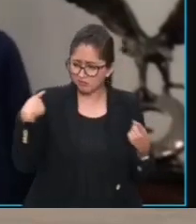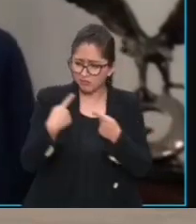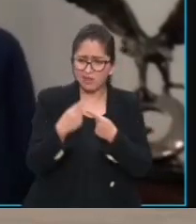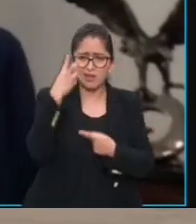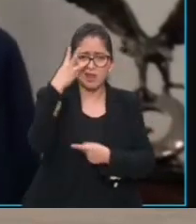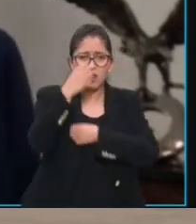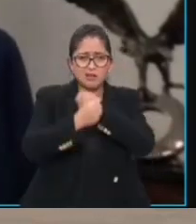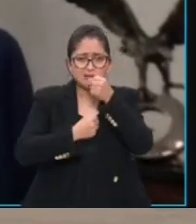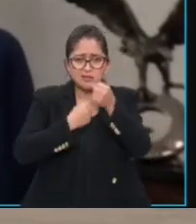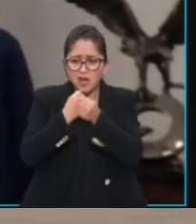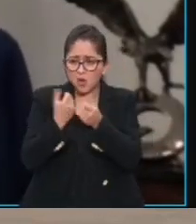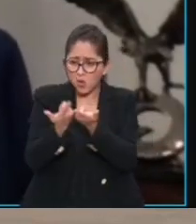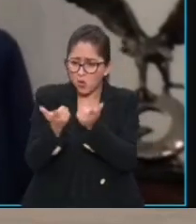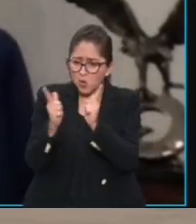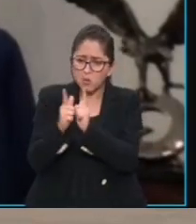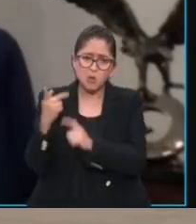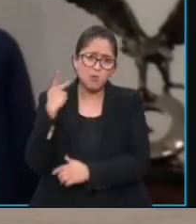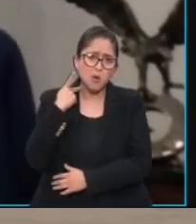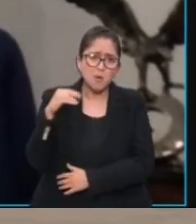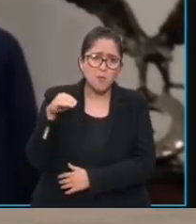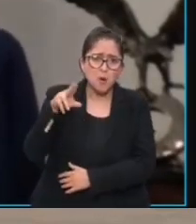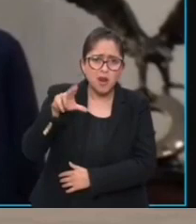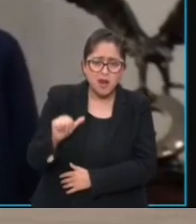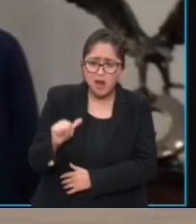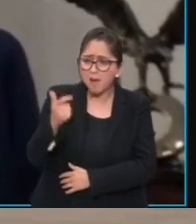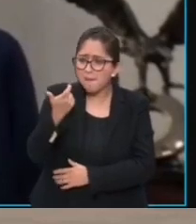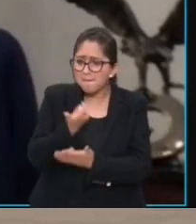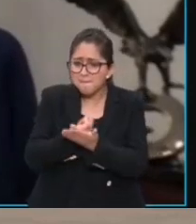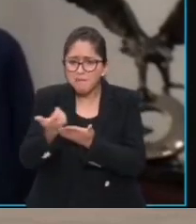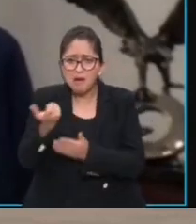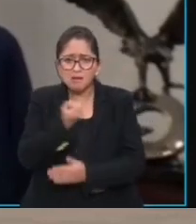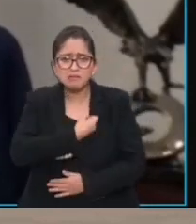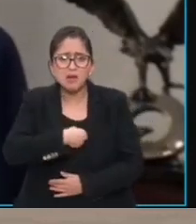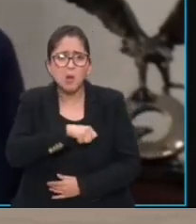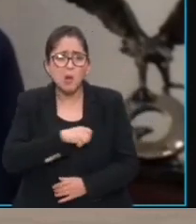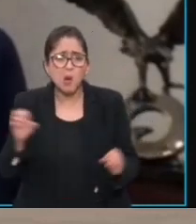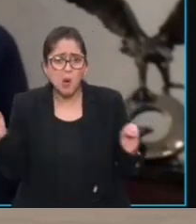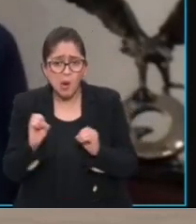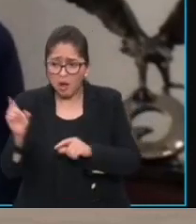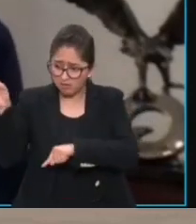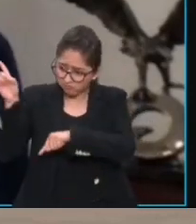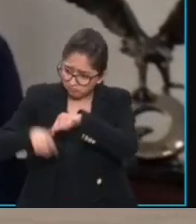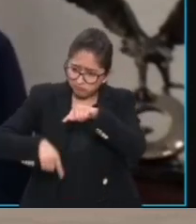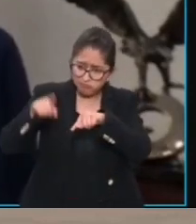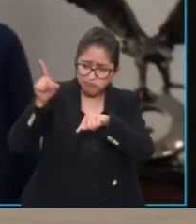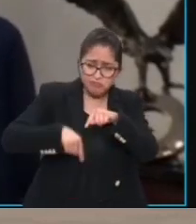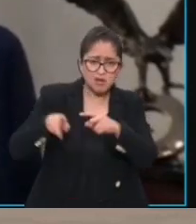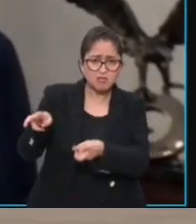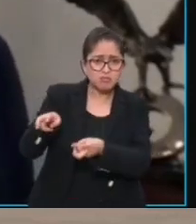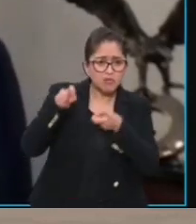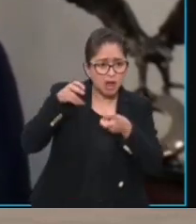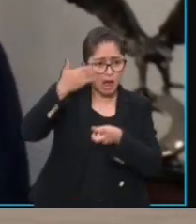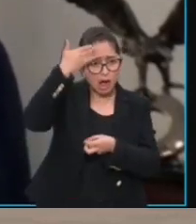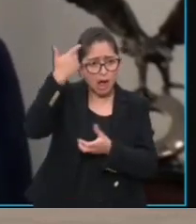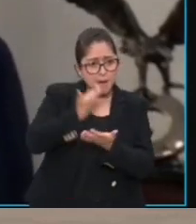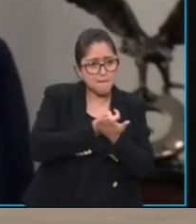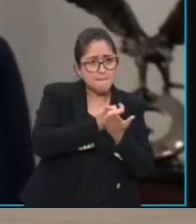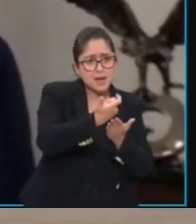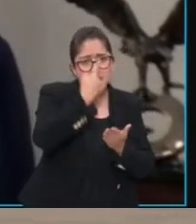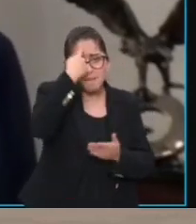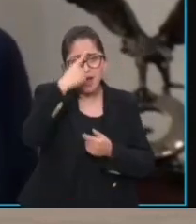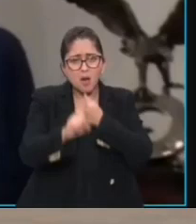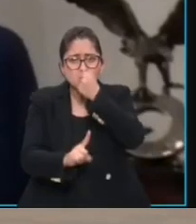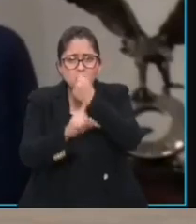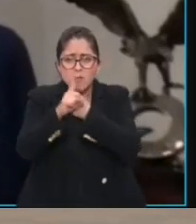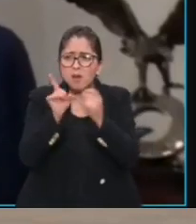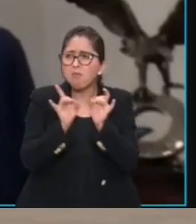que Morena no solamente ha dedicado menos a la salud, sino además ha saqueado un fondo específico que había para la protección de fondos